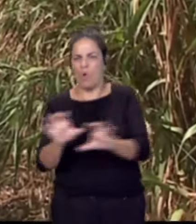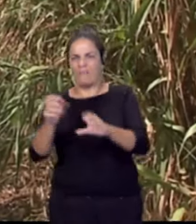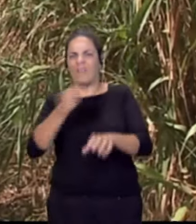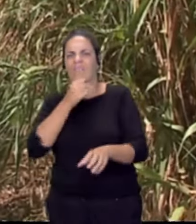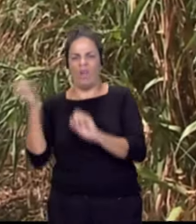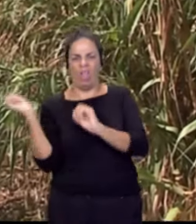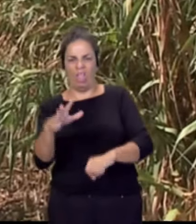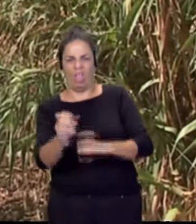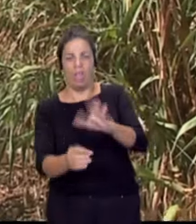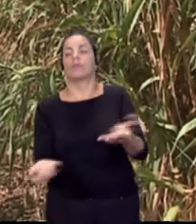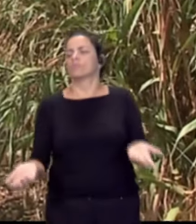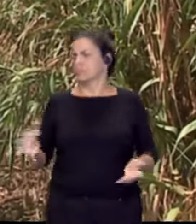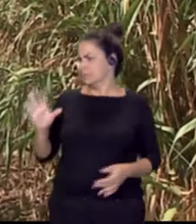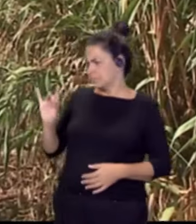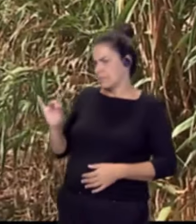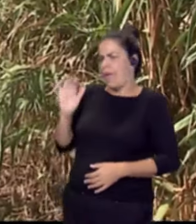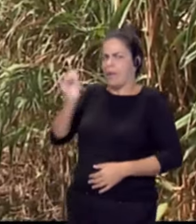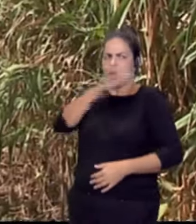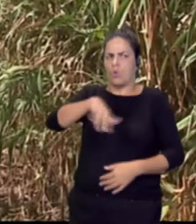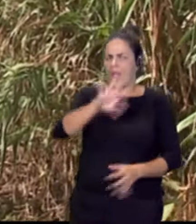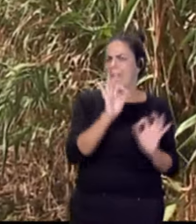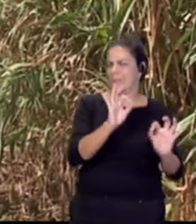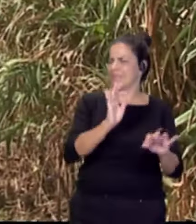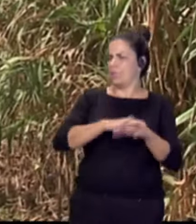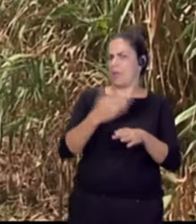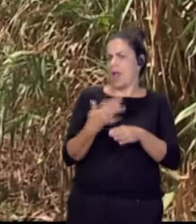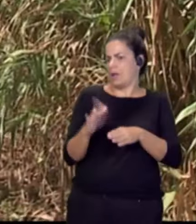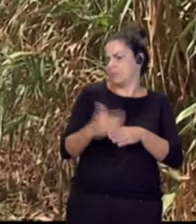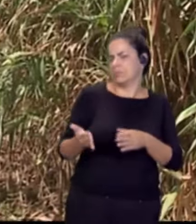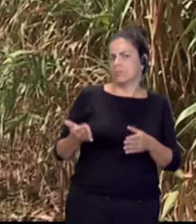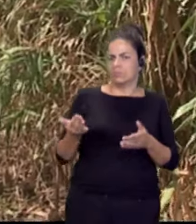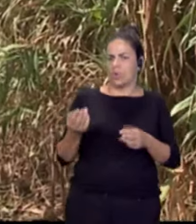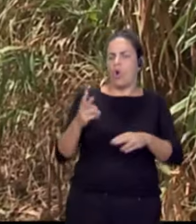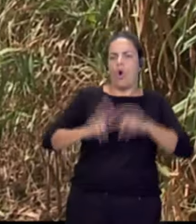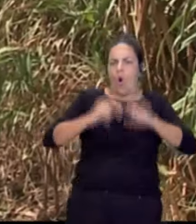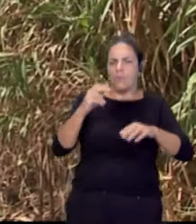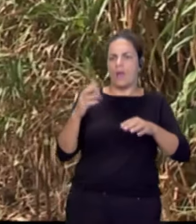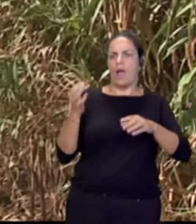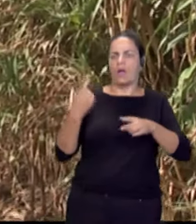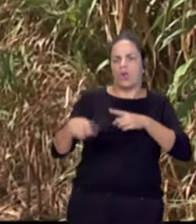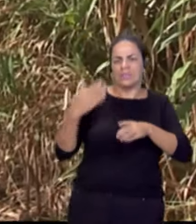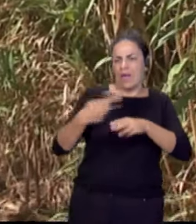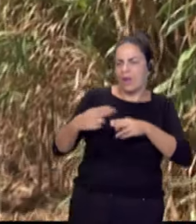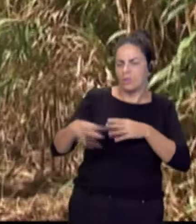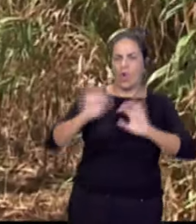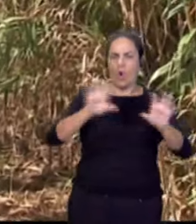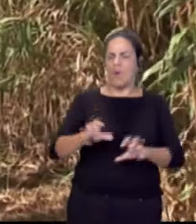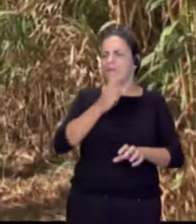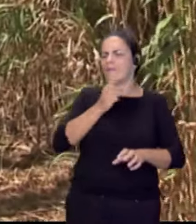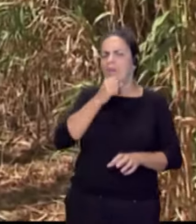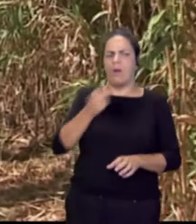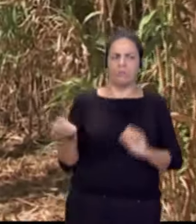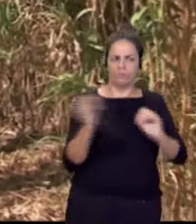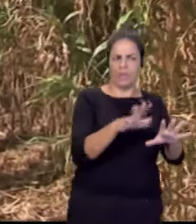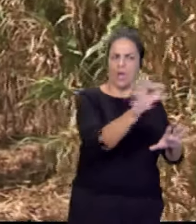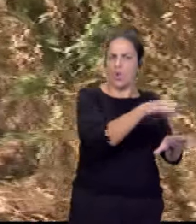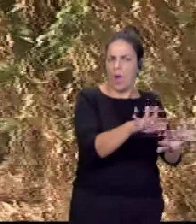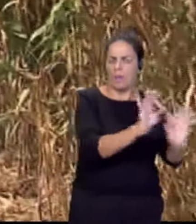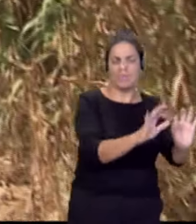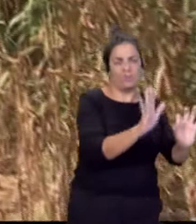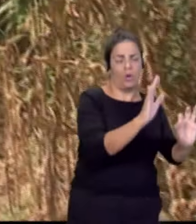de las obras que realizamos en casa o de las cosas que nos sobran, y a veces no somos conscientes y lo tiramos en cualquier lado y acaban en los cauces de los barrancos, impidiendo que el